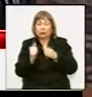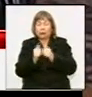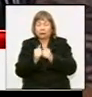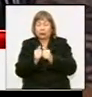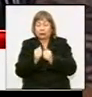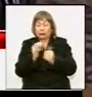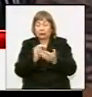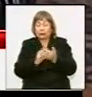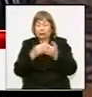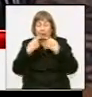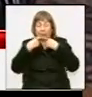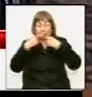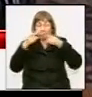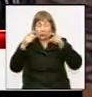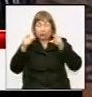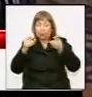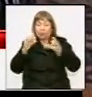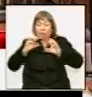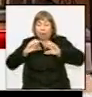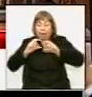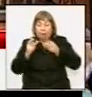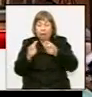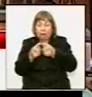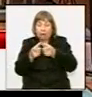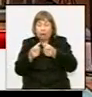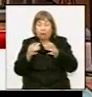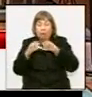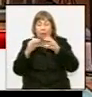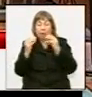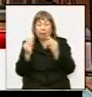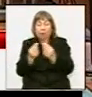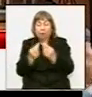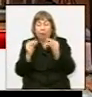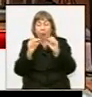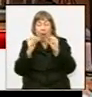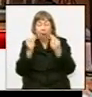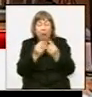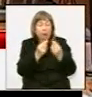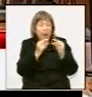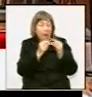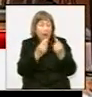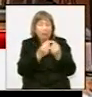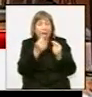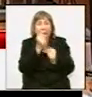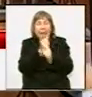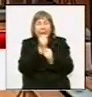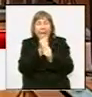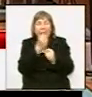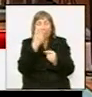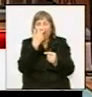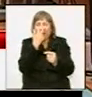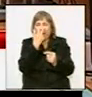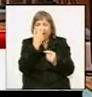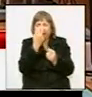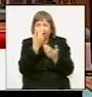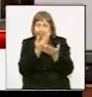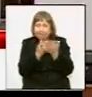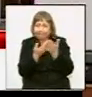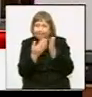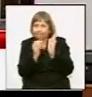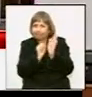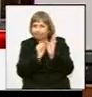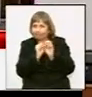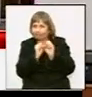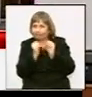más comisiones que tenemos, grupos de trabajo. Hay que recordarles también sobre las sesiones que van a haber del